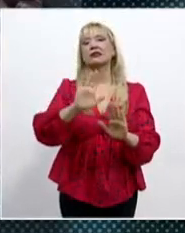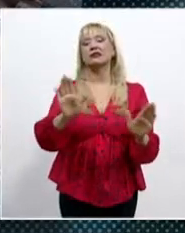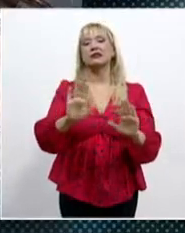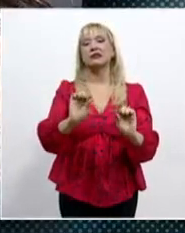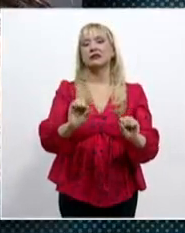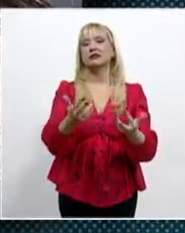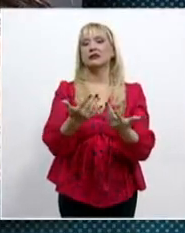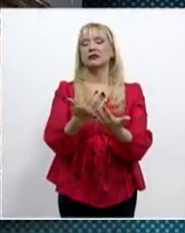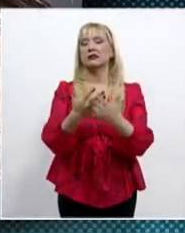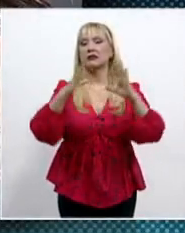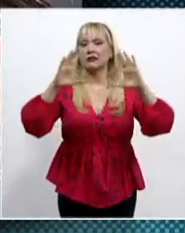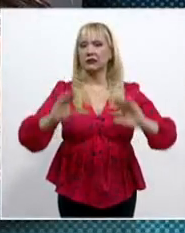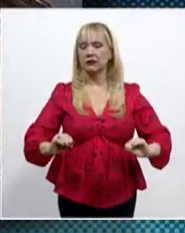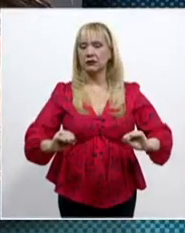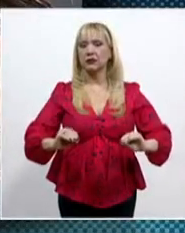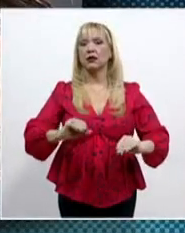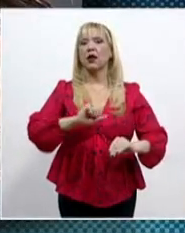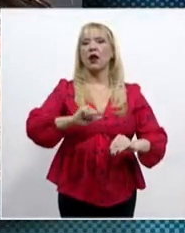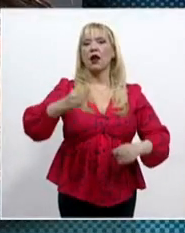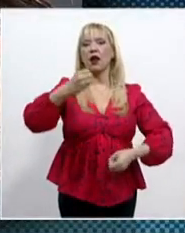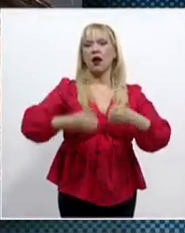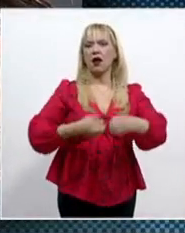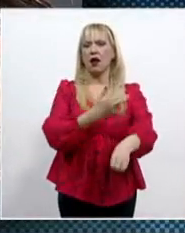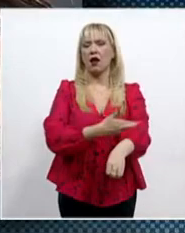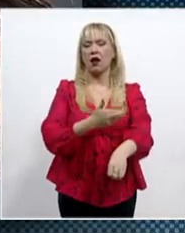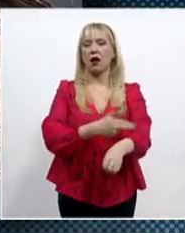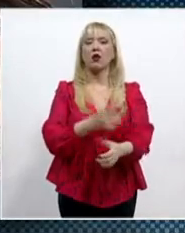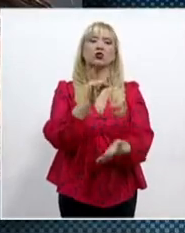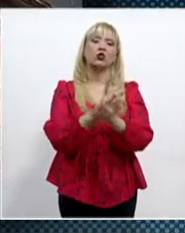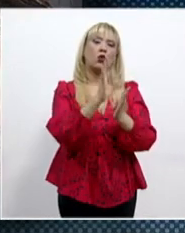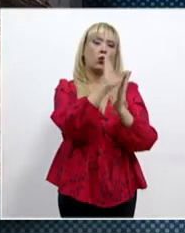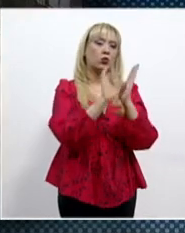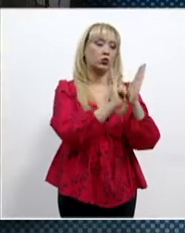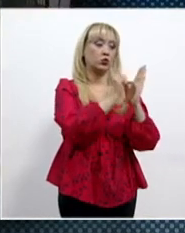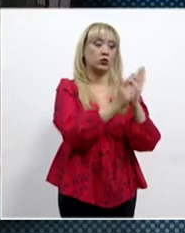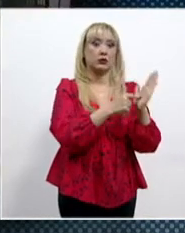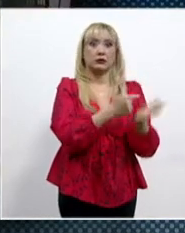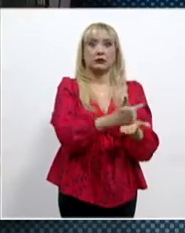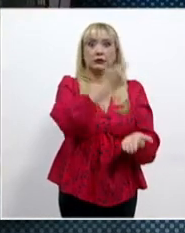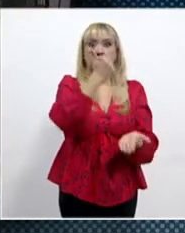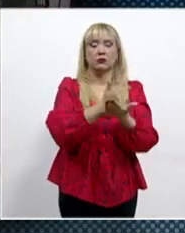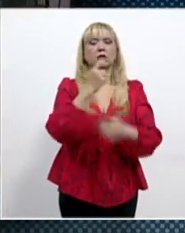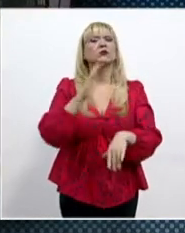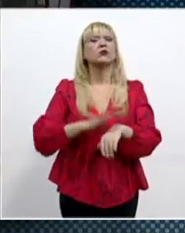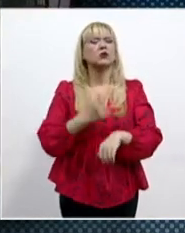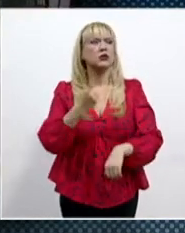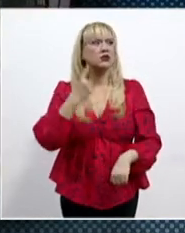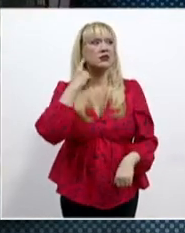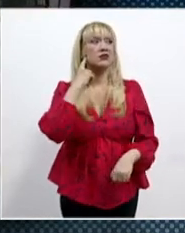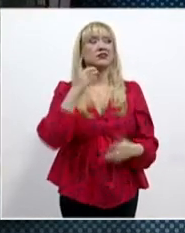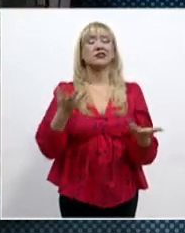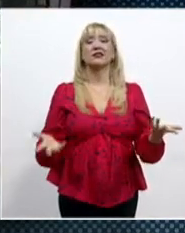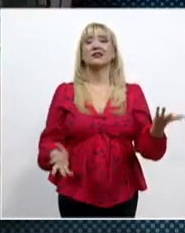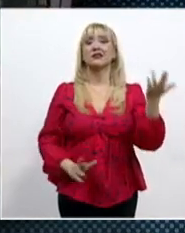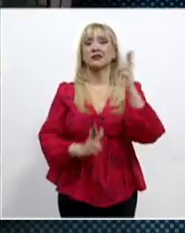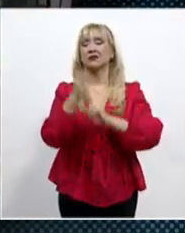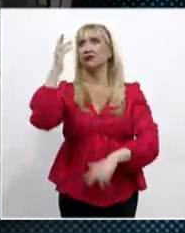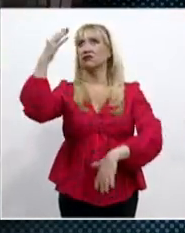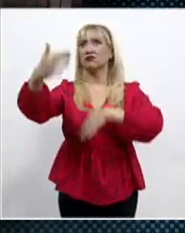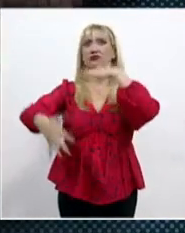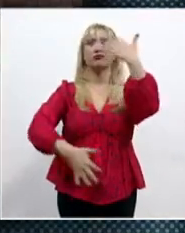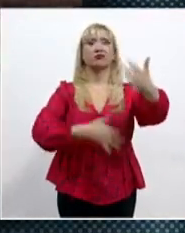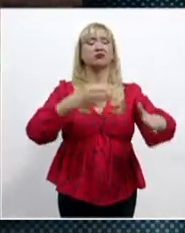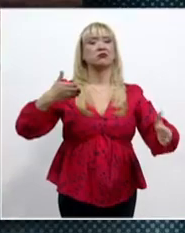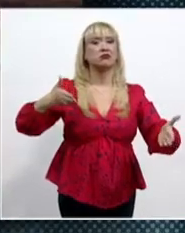procesales, salvo los constitucionales, en el Distrito Judicial de la capital, a consecuencia de los bloqueos en los accesos al Palacio de